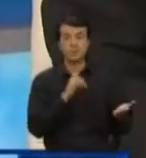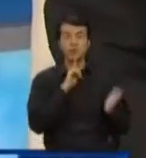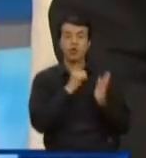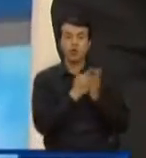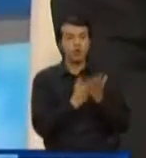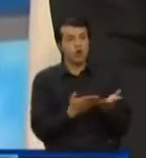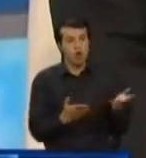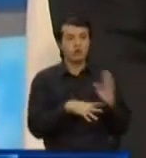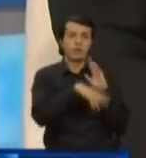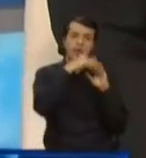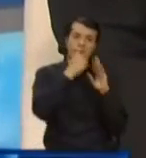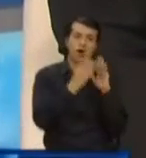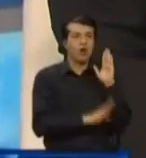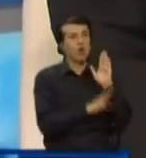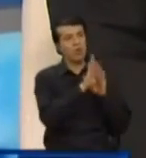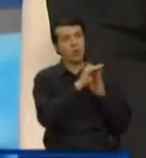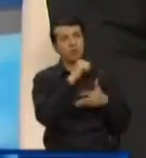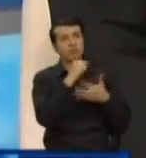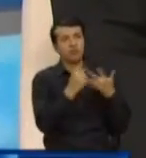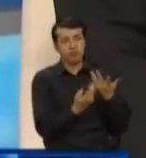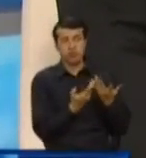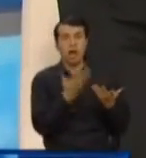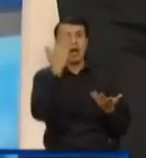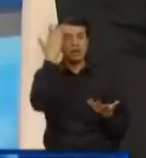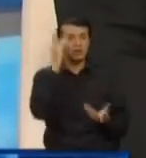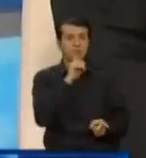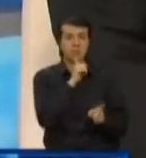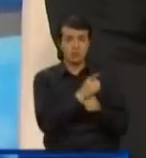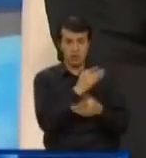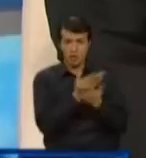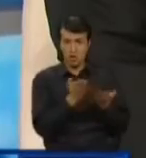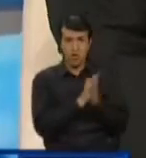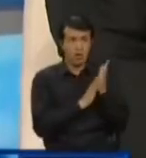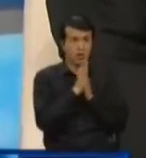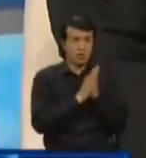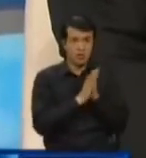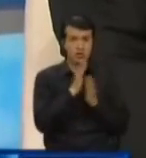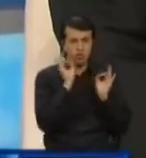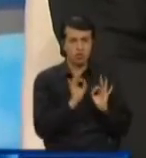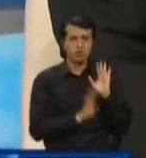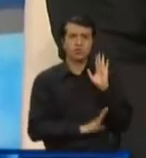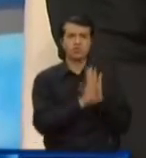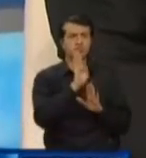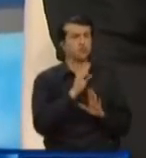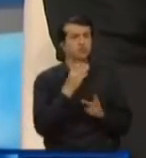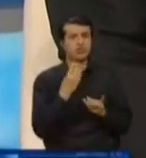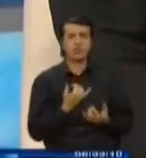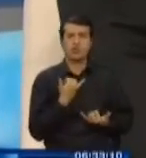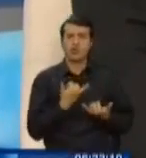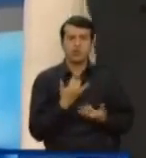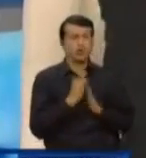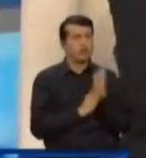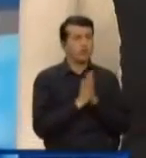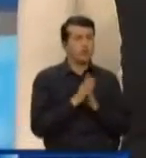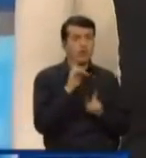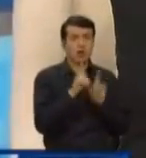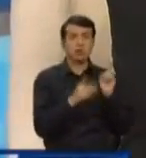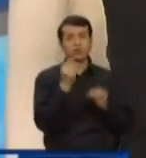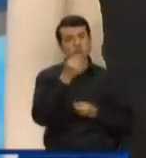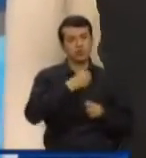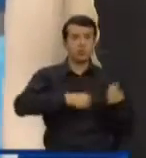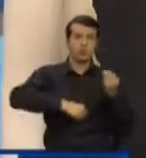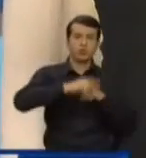los commodities. Ahora, el tema es, ¿se supo aprovechar ese boom Es decir, ahí tú dices, algunos